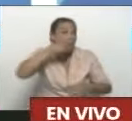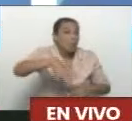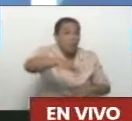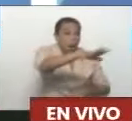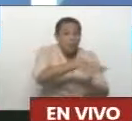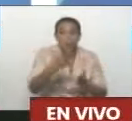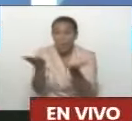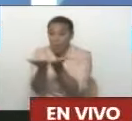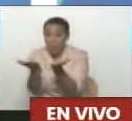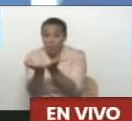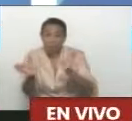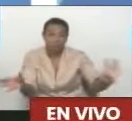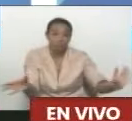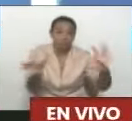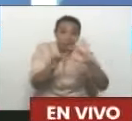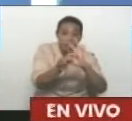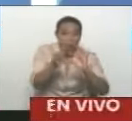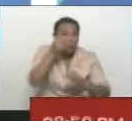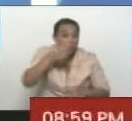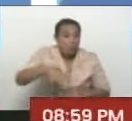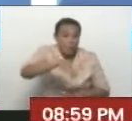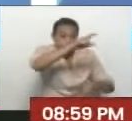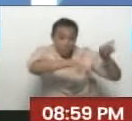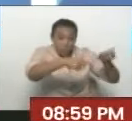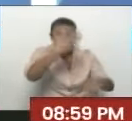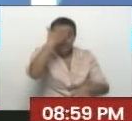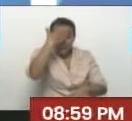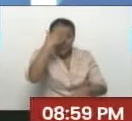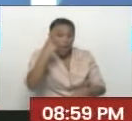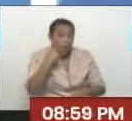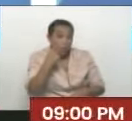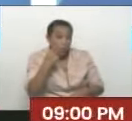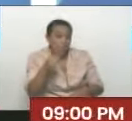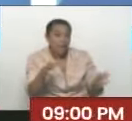la academia con el guateque, ¿verdad?